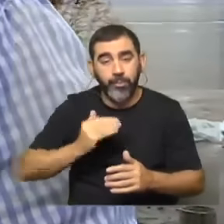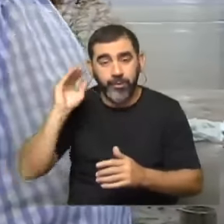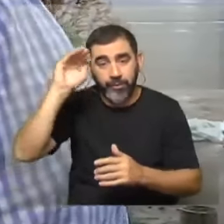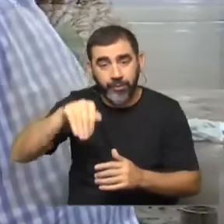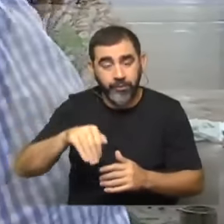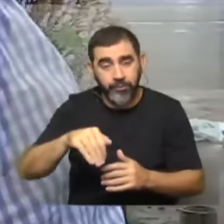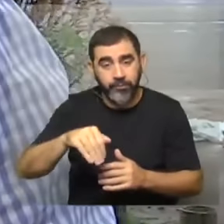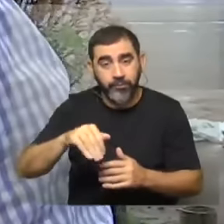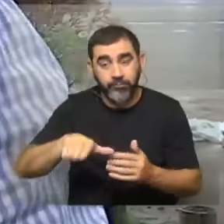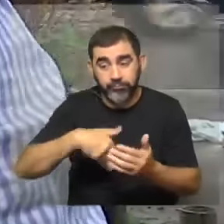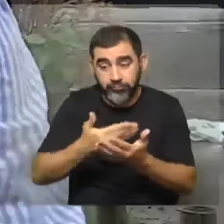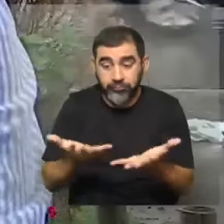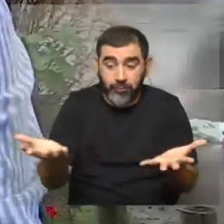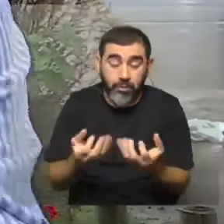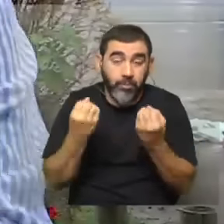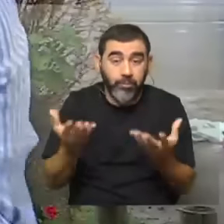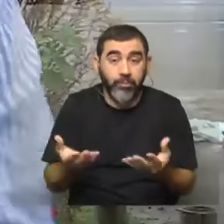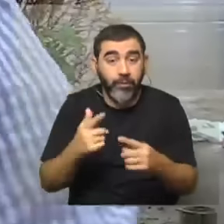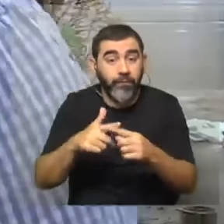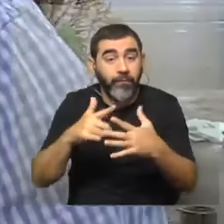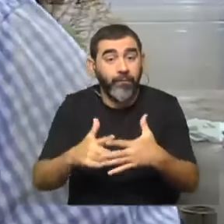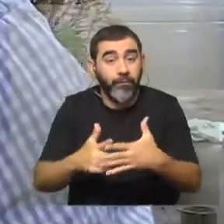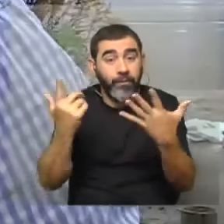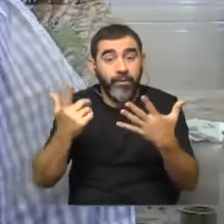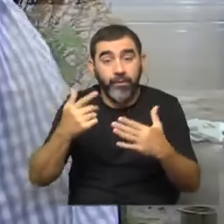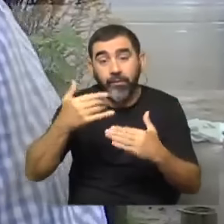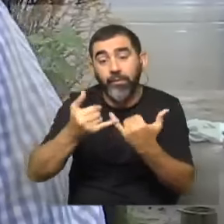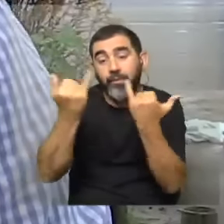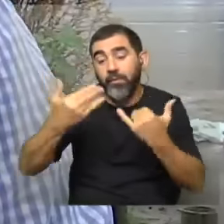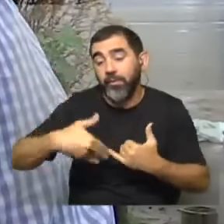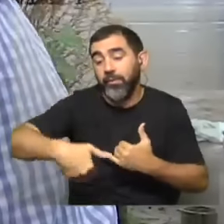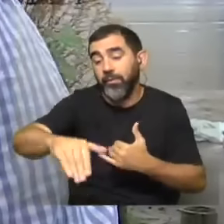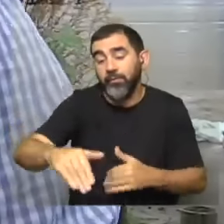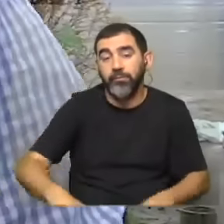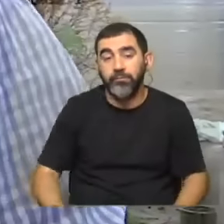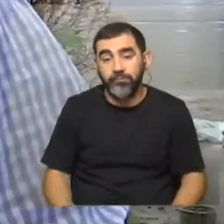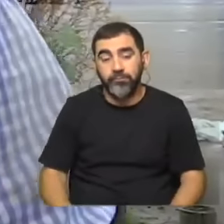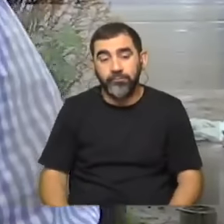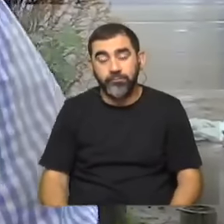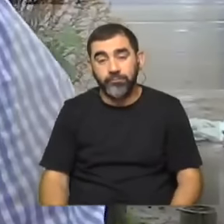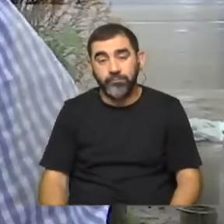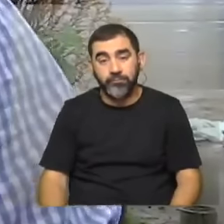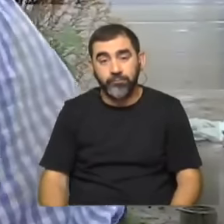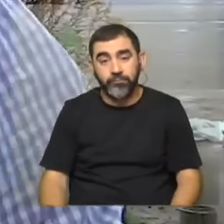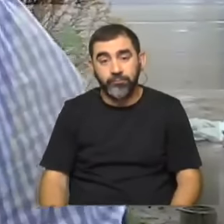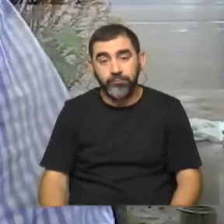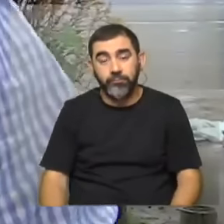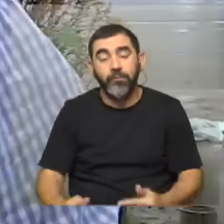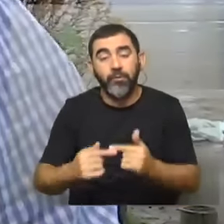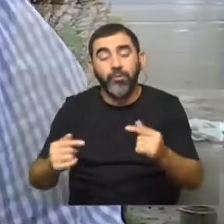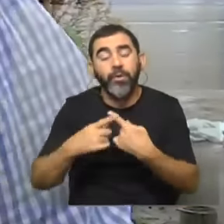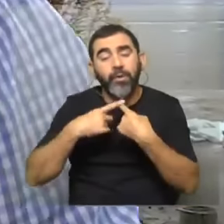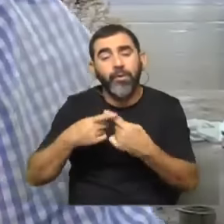el planteo se hace ahora bueno porque los festejos van a hacer en los próximos días y nos parece oportuno bueno que estas cosas se